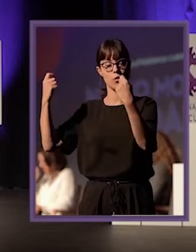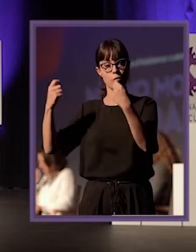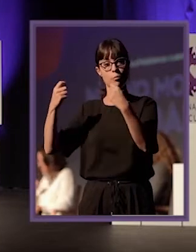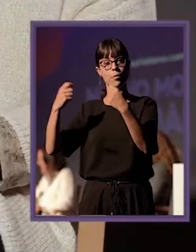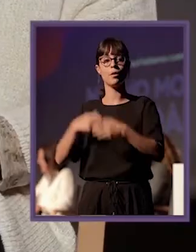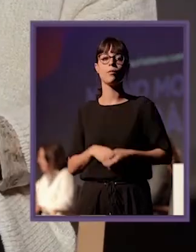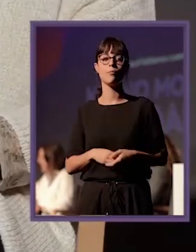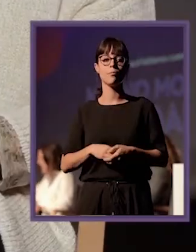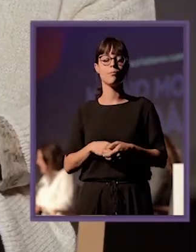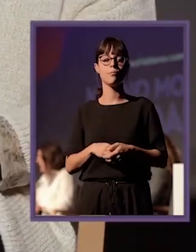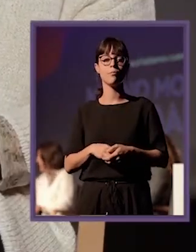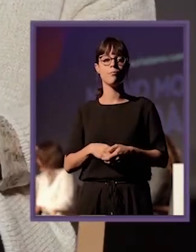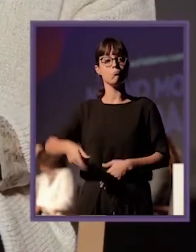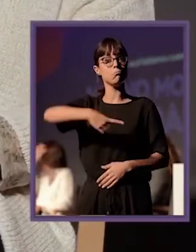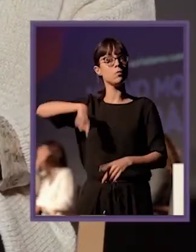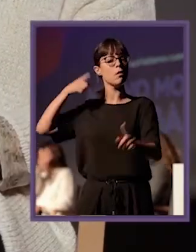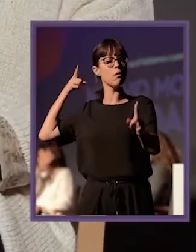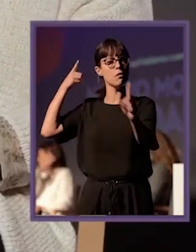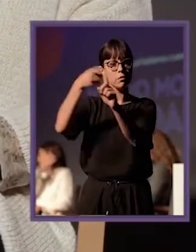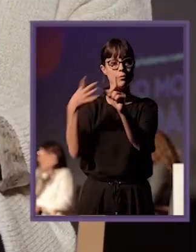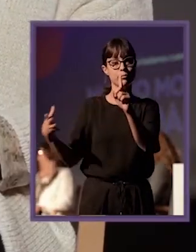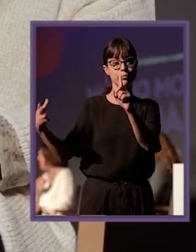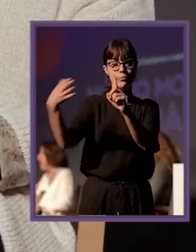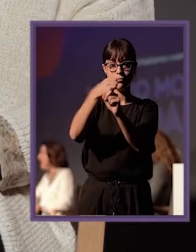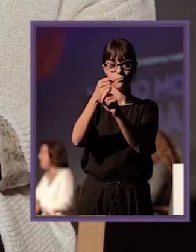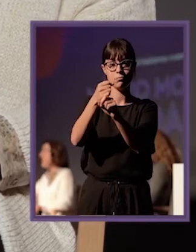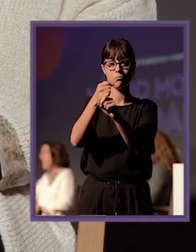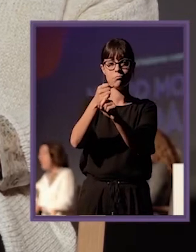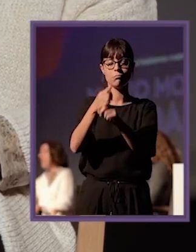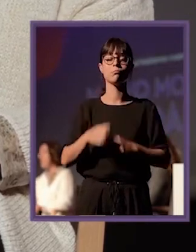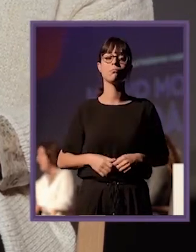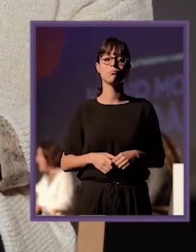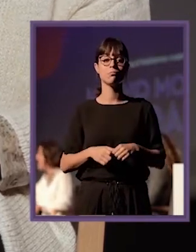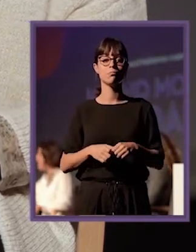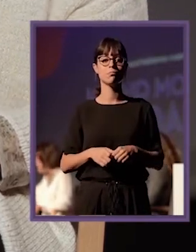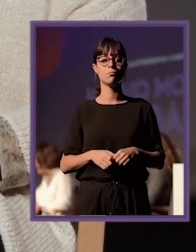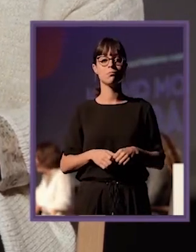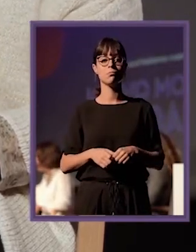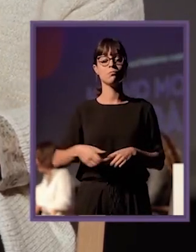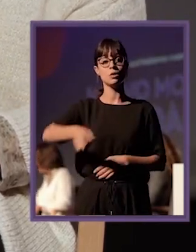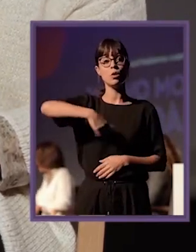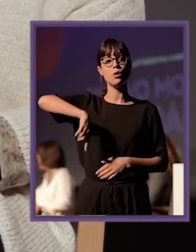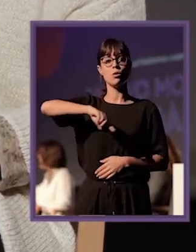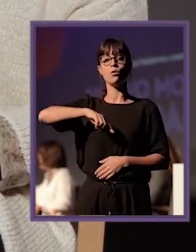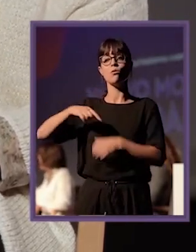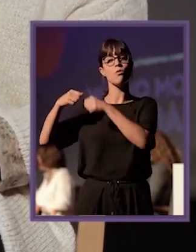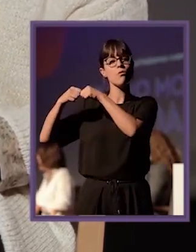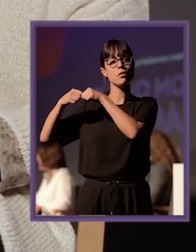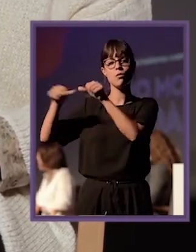nuestra meta, nuestra necesidad, que curiosamente es coincidente, porque tenemos la necesidad de desmontar el